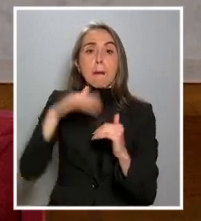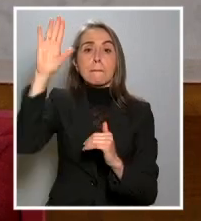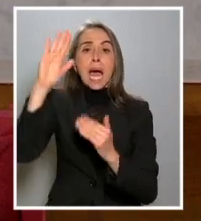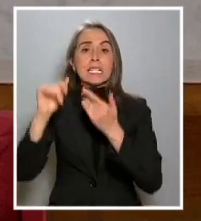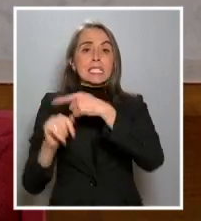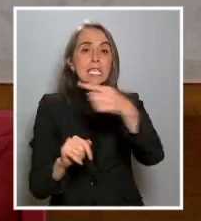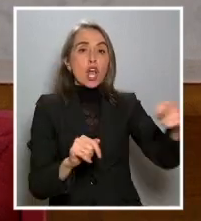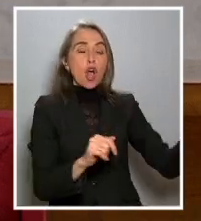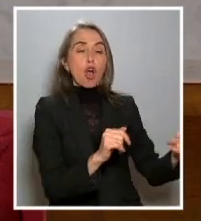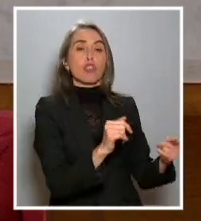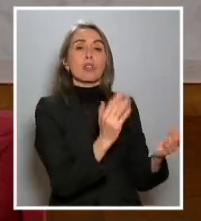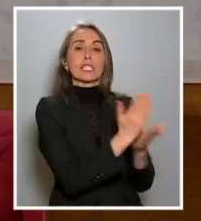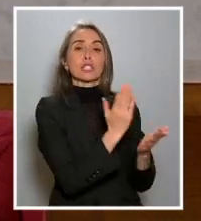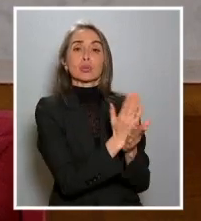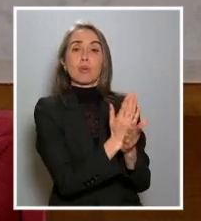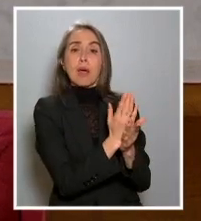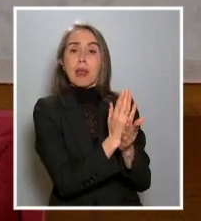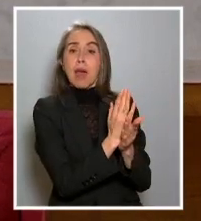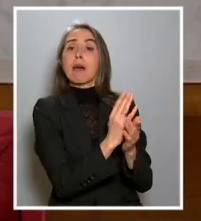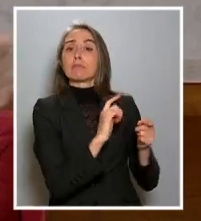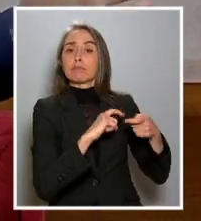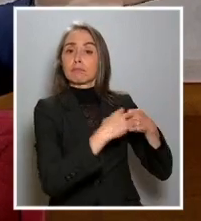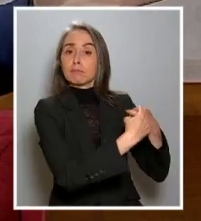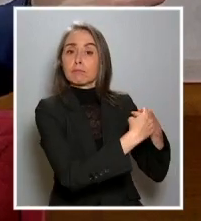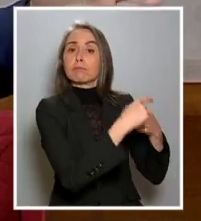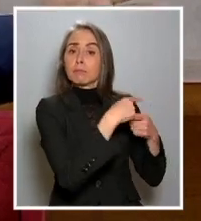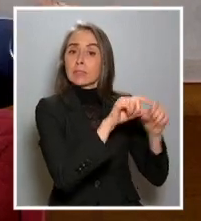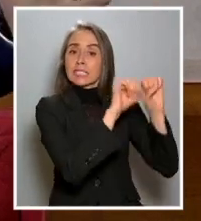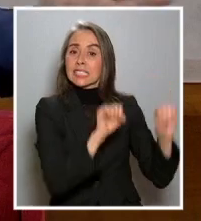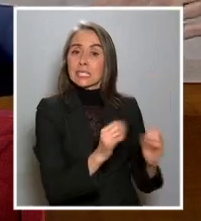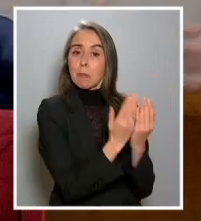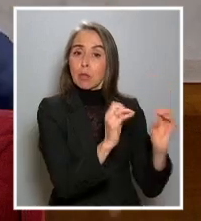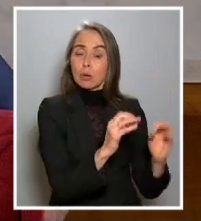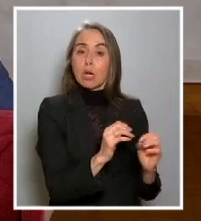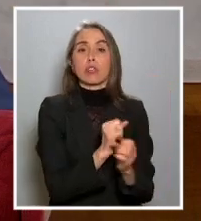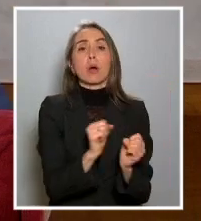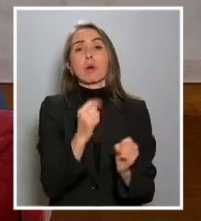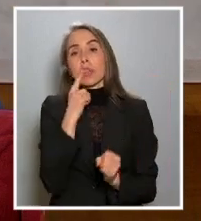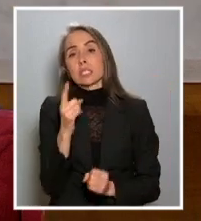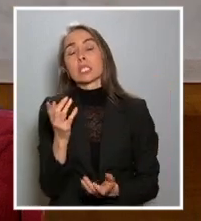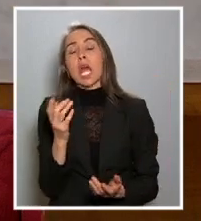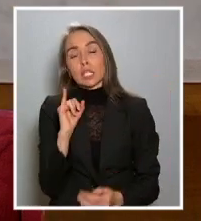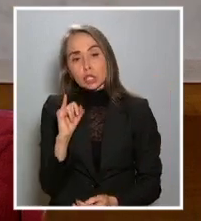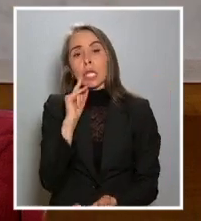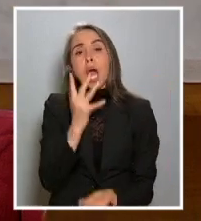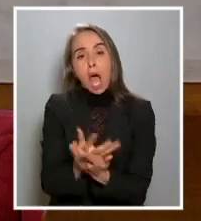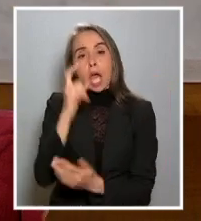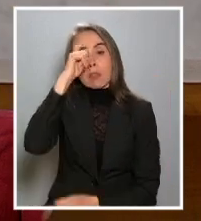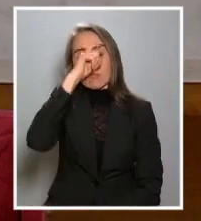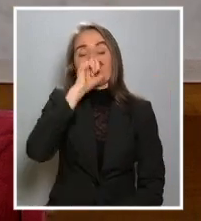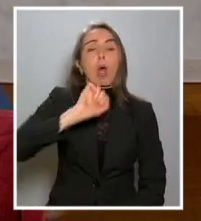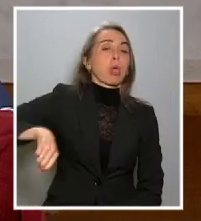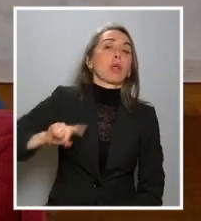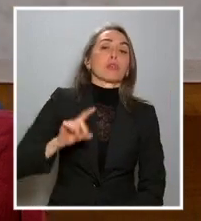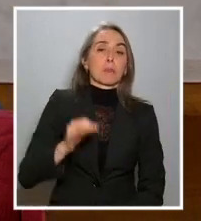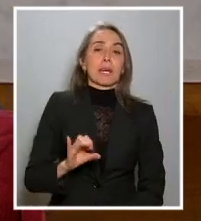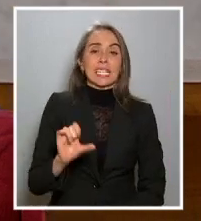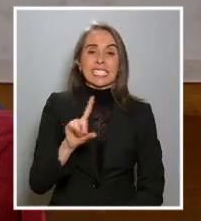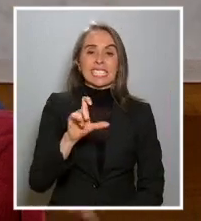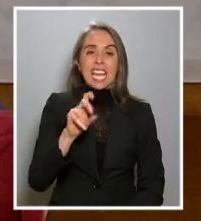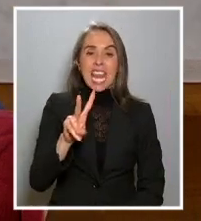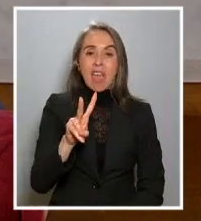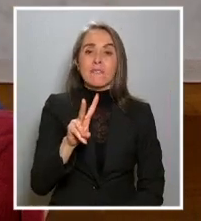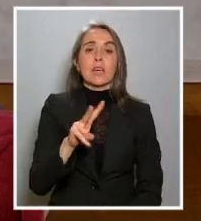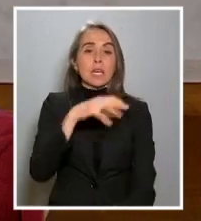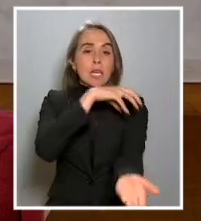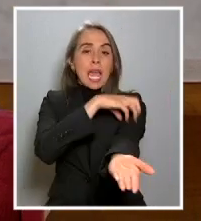la del resto del sistema educativo. Ahora, no podemos obviar las dificultades. El caso del SLEP de Atacama, que